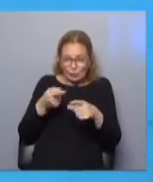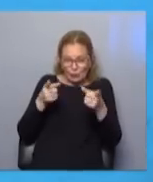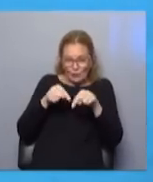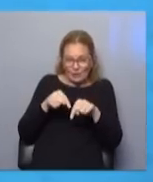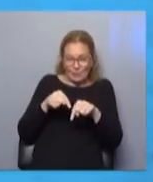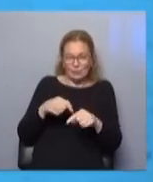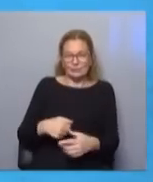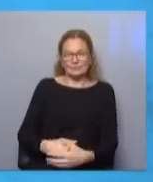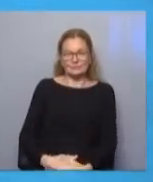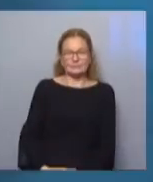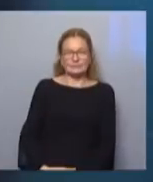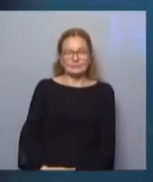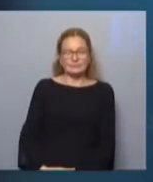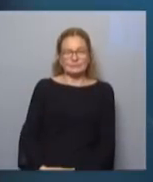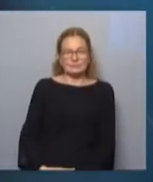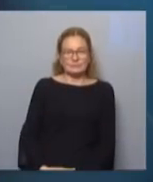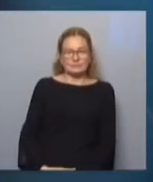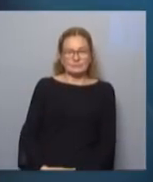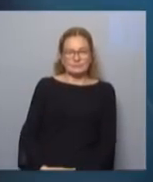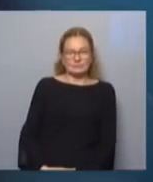adobe aquí en la pantalla de la ciudad